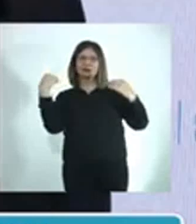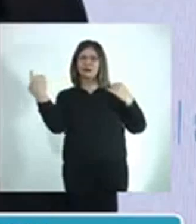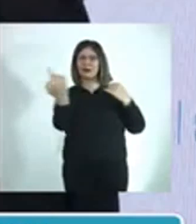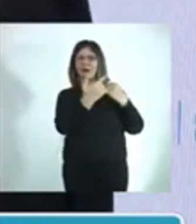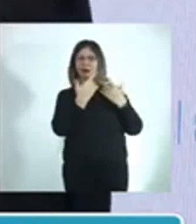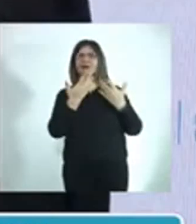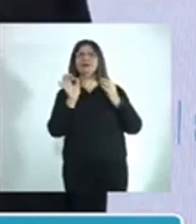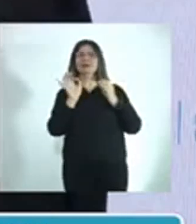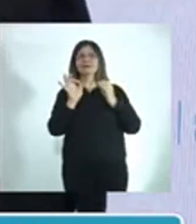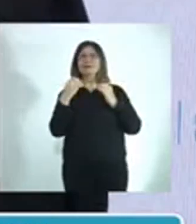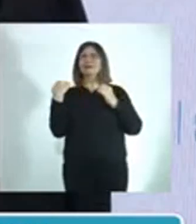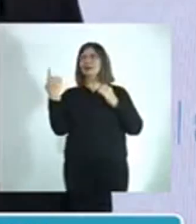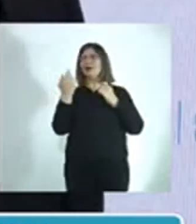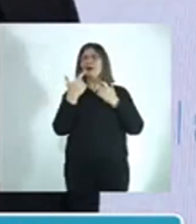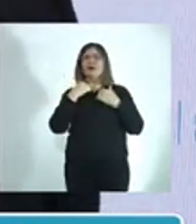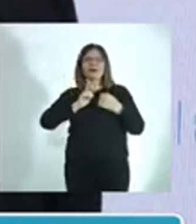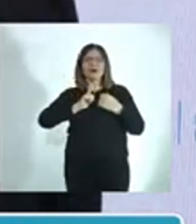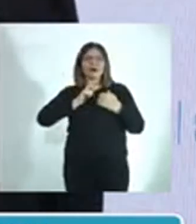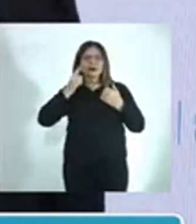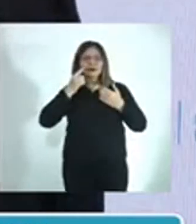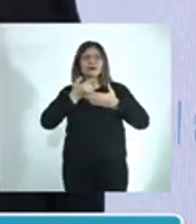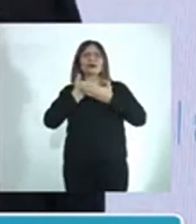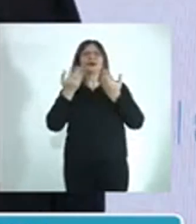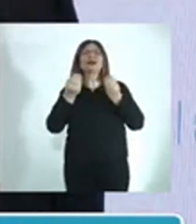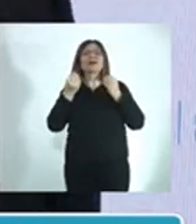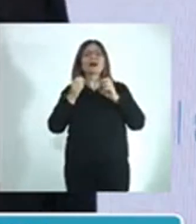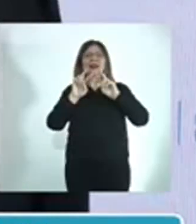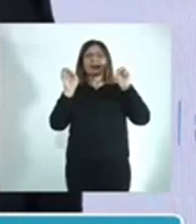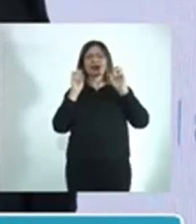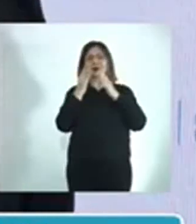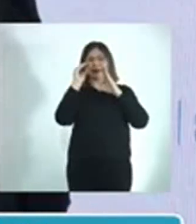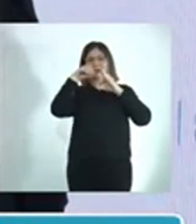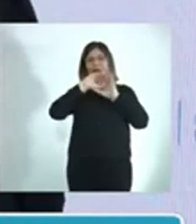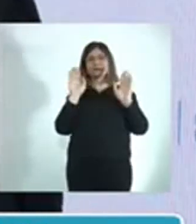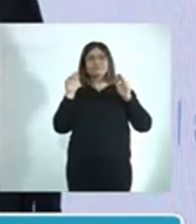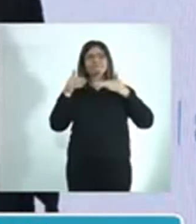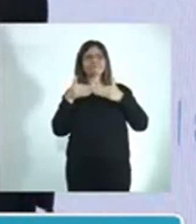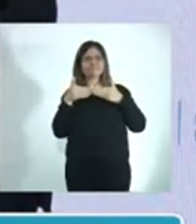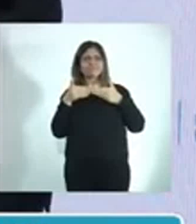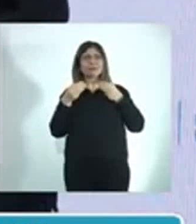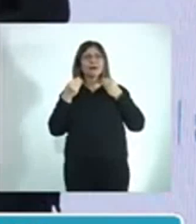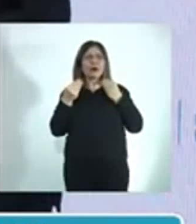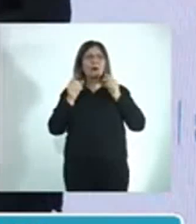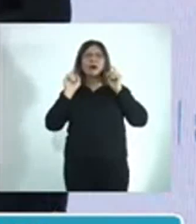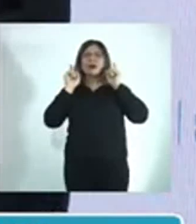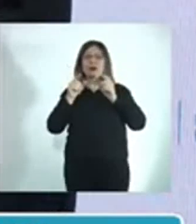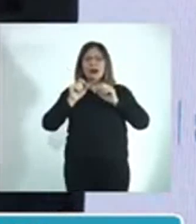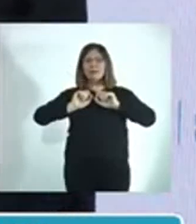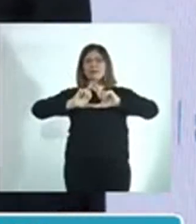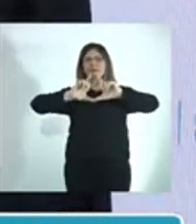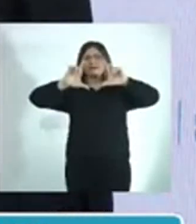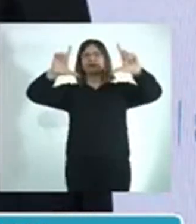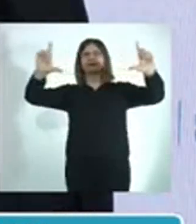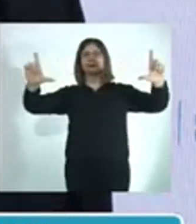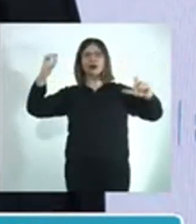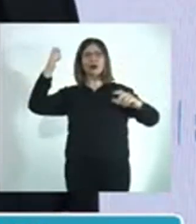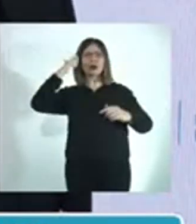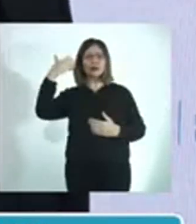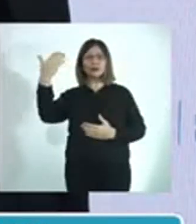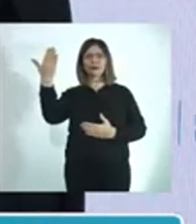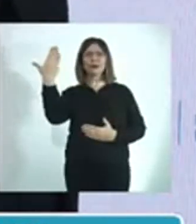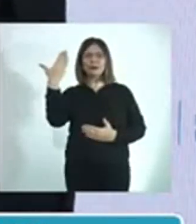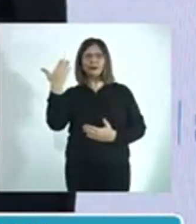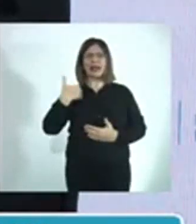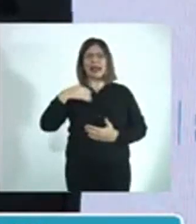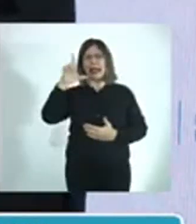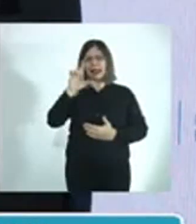este momento, en esta situación de pandemia, tener un congreso de semejante envergadura a nivel internacional, nada más y